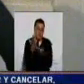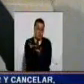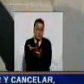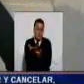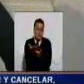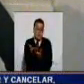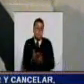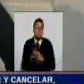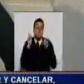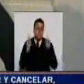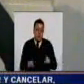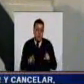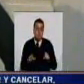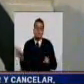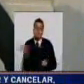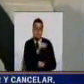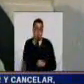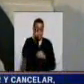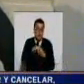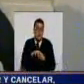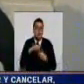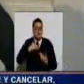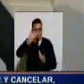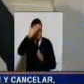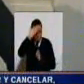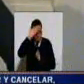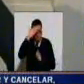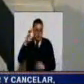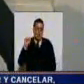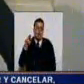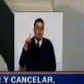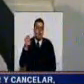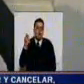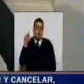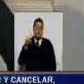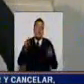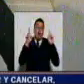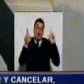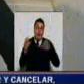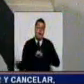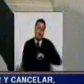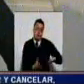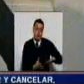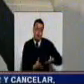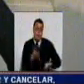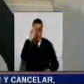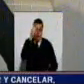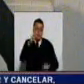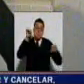planteando, debemos todos votar de forma tal que al doctor Cárdenas le toque renunciar a su cargo.